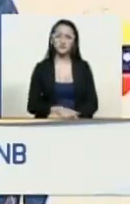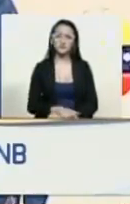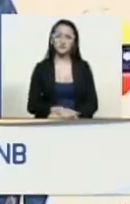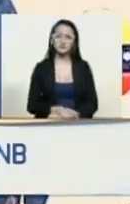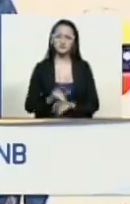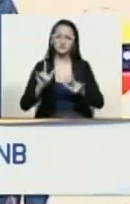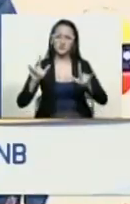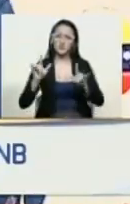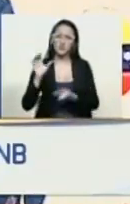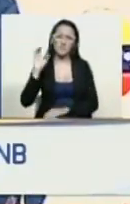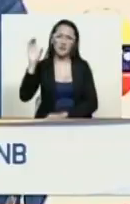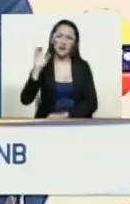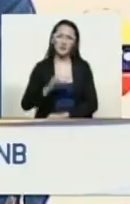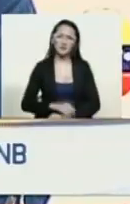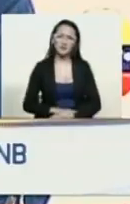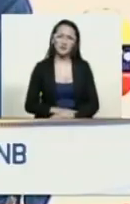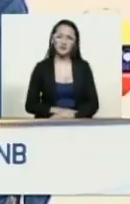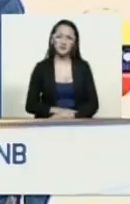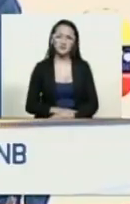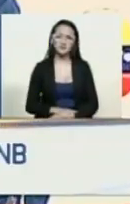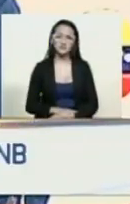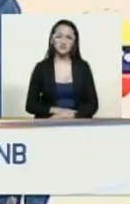Amamos a nuestra patria, ¿verdad?